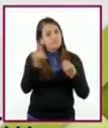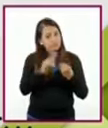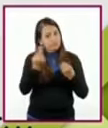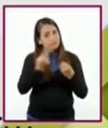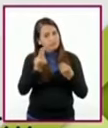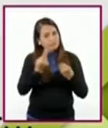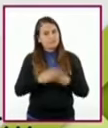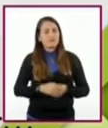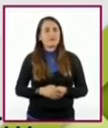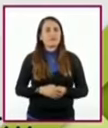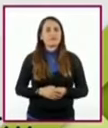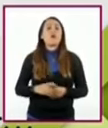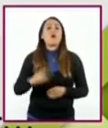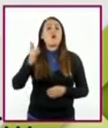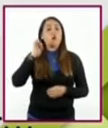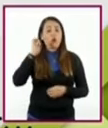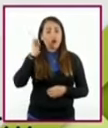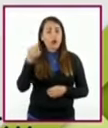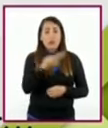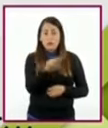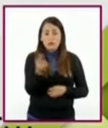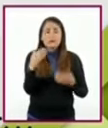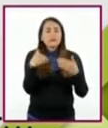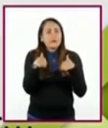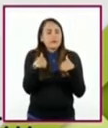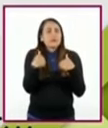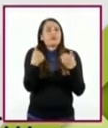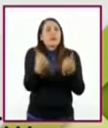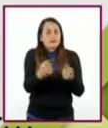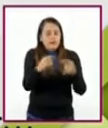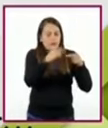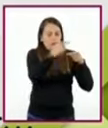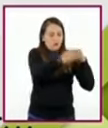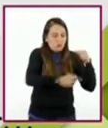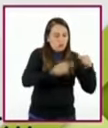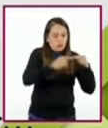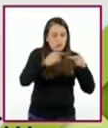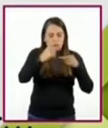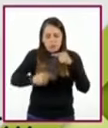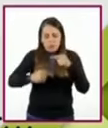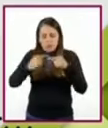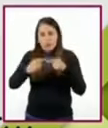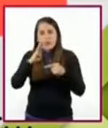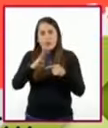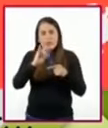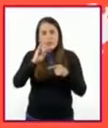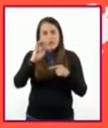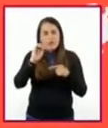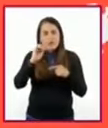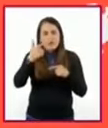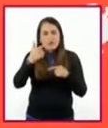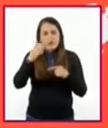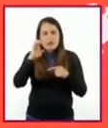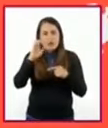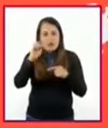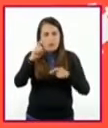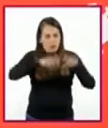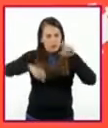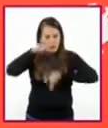Esperamos que hayan comprendido la importancia de los ciclos biogeoquímicos en la dinámica de los ecosistemas,